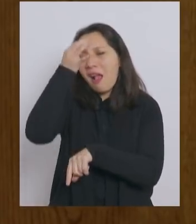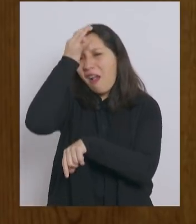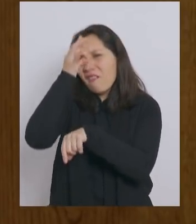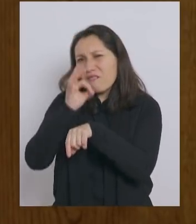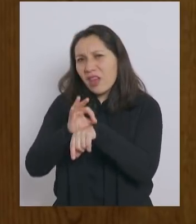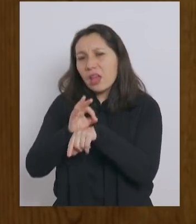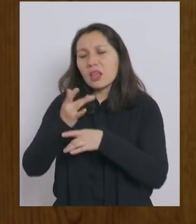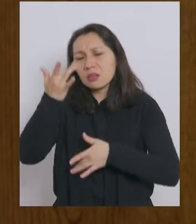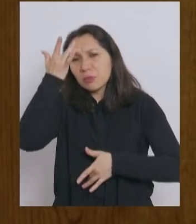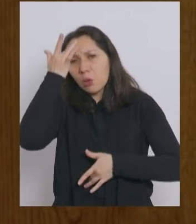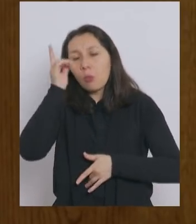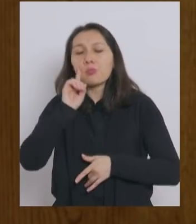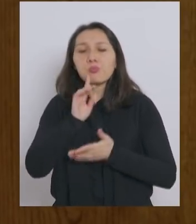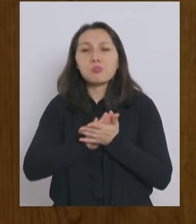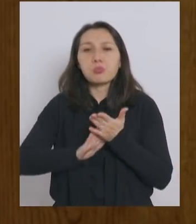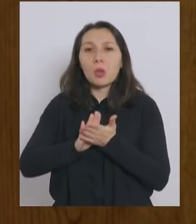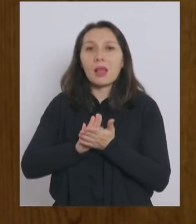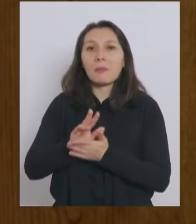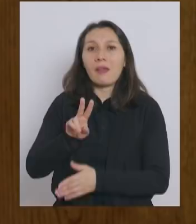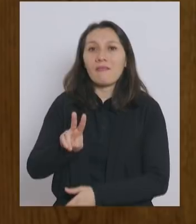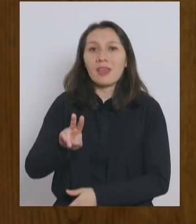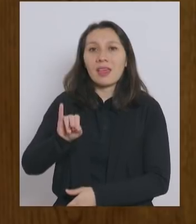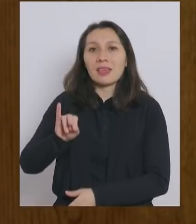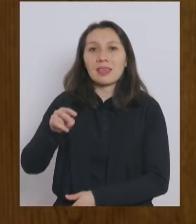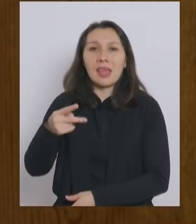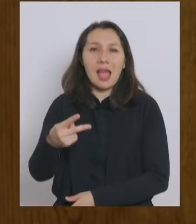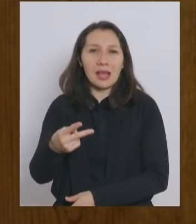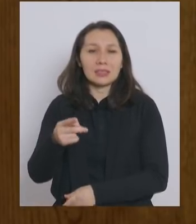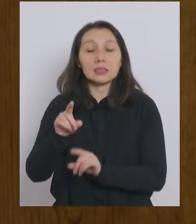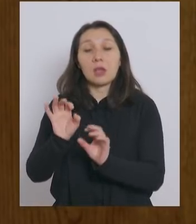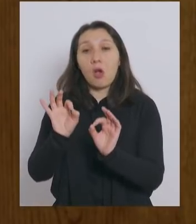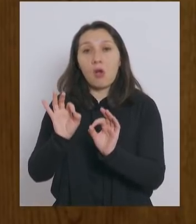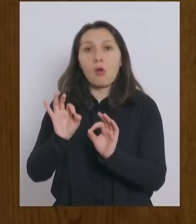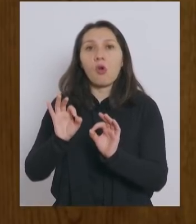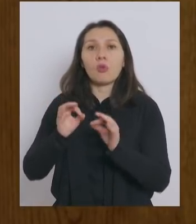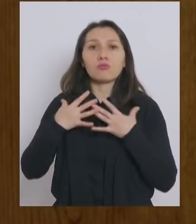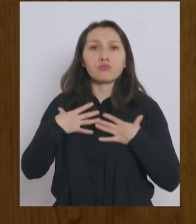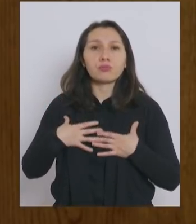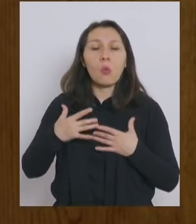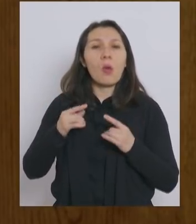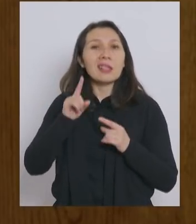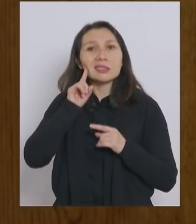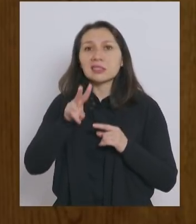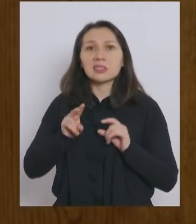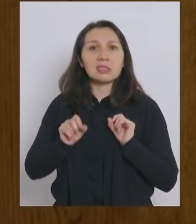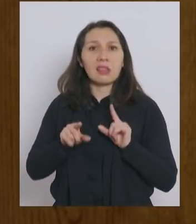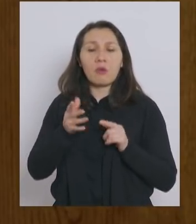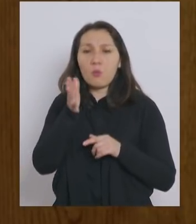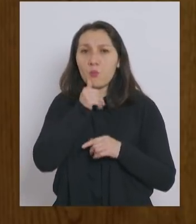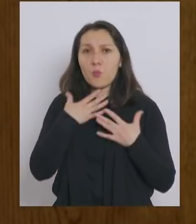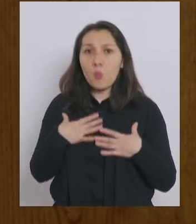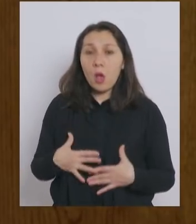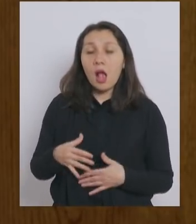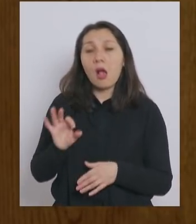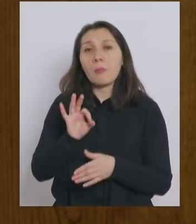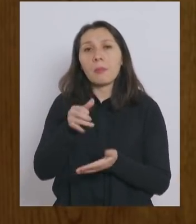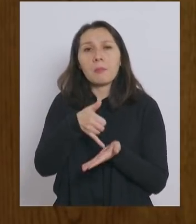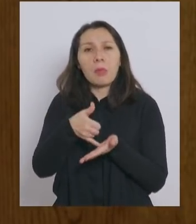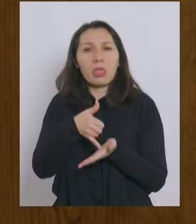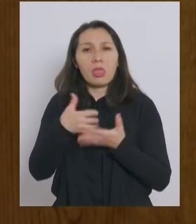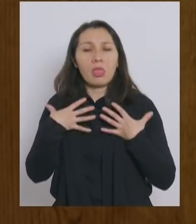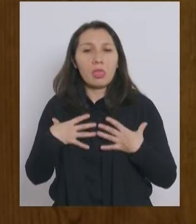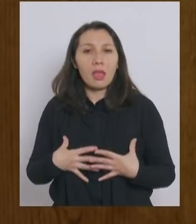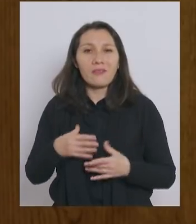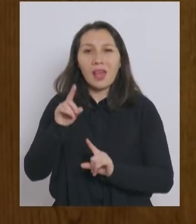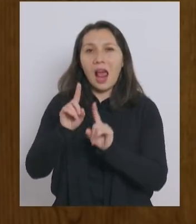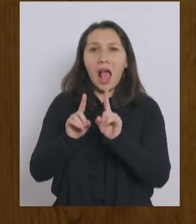afecciones como el VIH o que estén inmunosuprimidos, pacientes frágiles